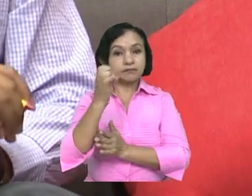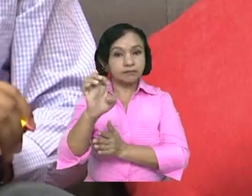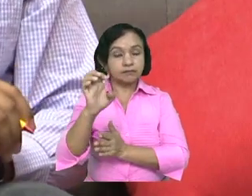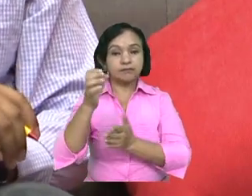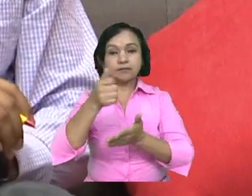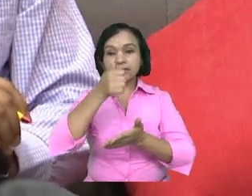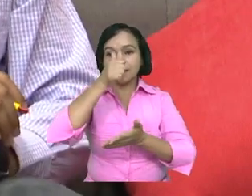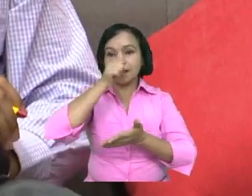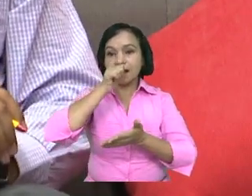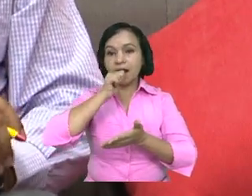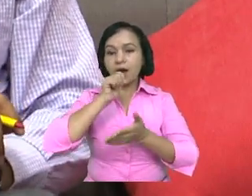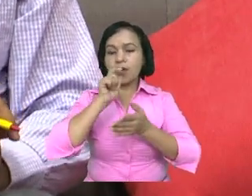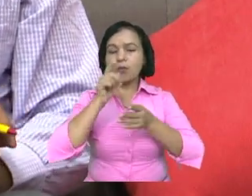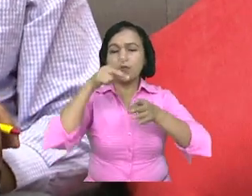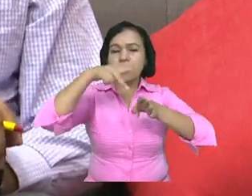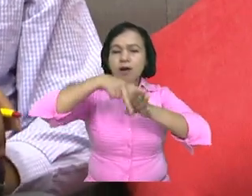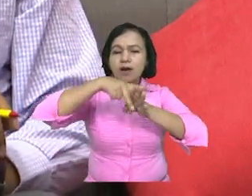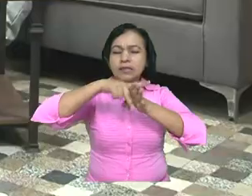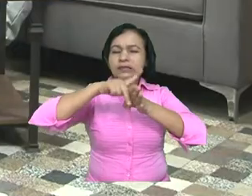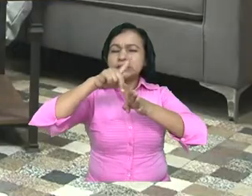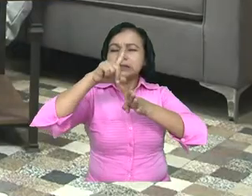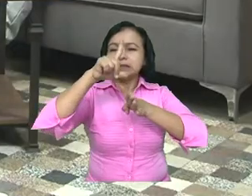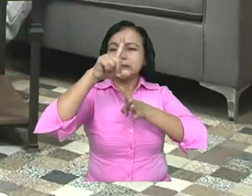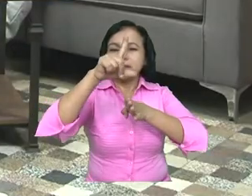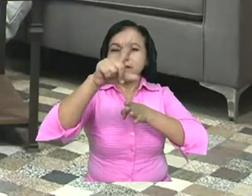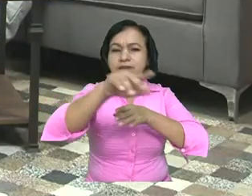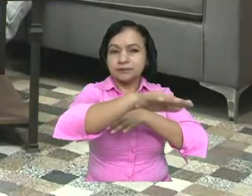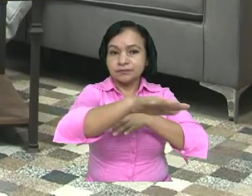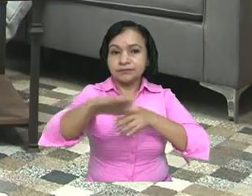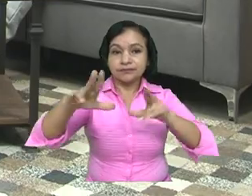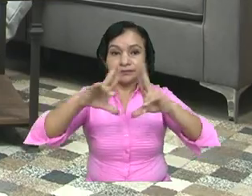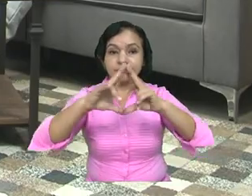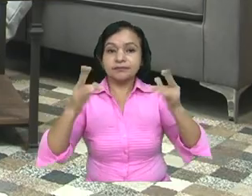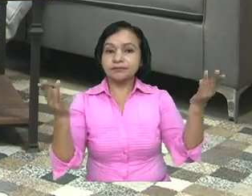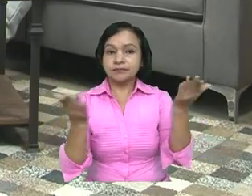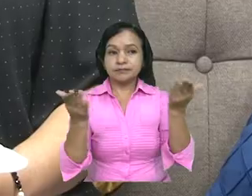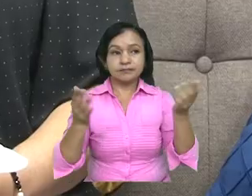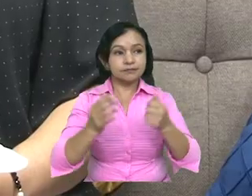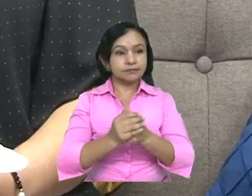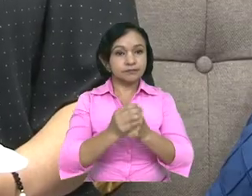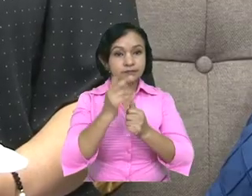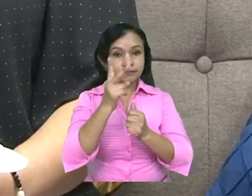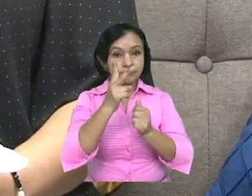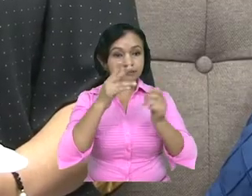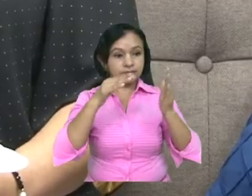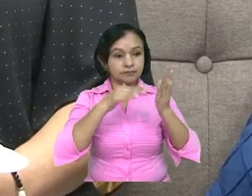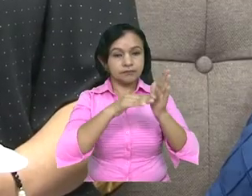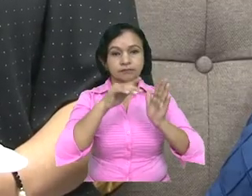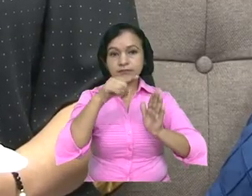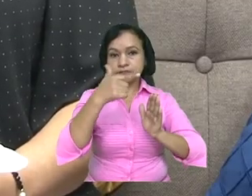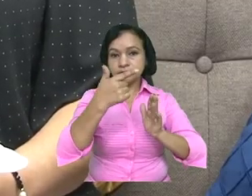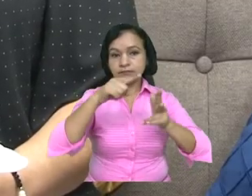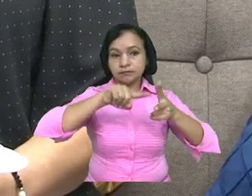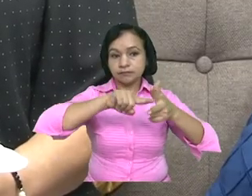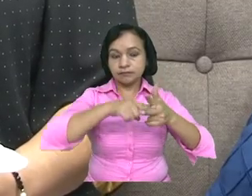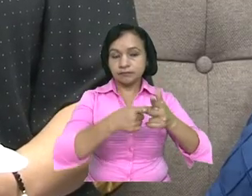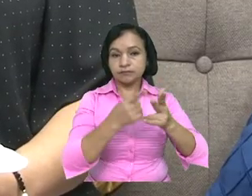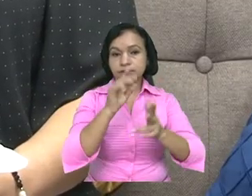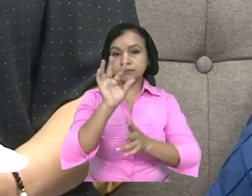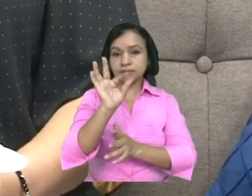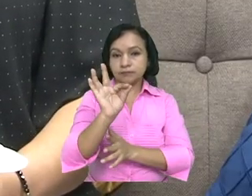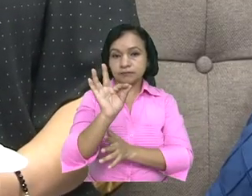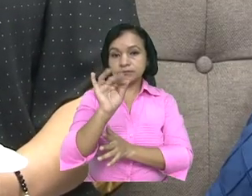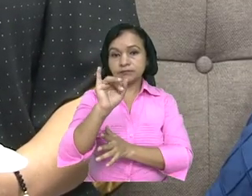el agua a la zona rural nicaragüense. Así es, mira, desde el 2007